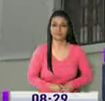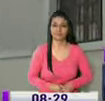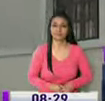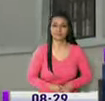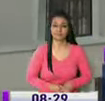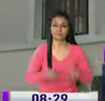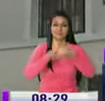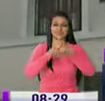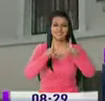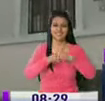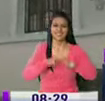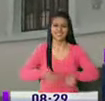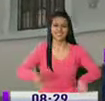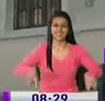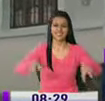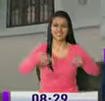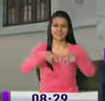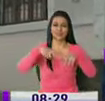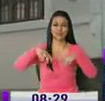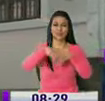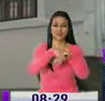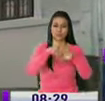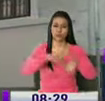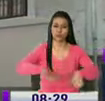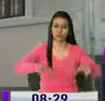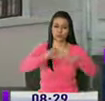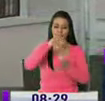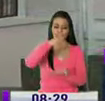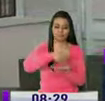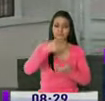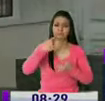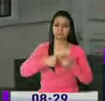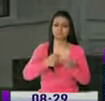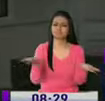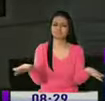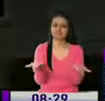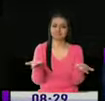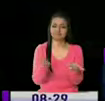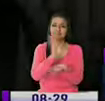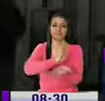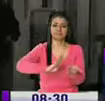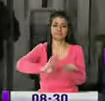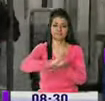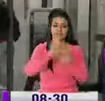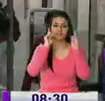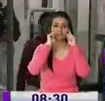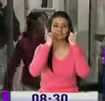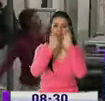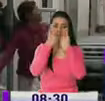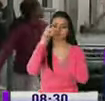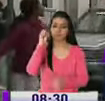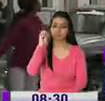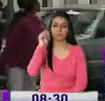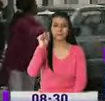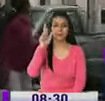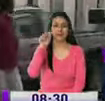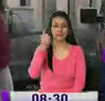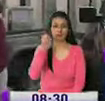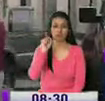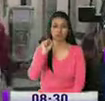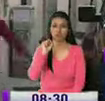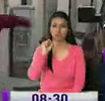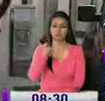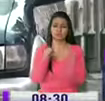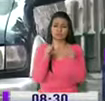Varios de los atractivos turísticos en el centro histórico de la capital se encuentran en el barrio San Marcos, donde aún se conserva